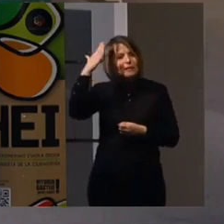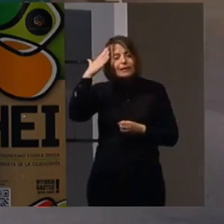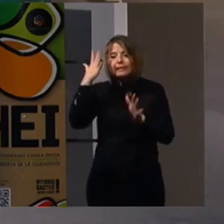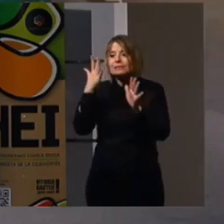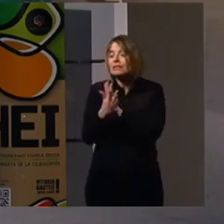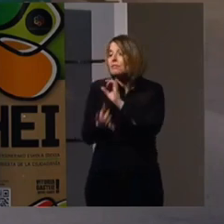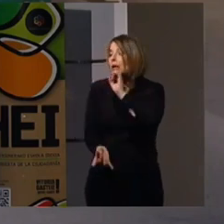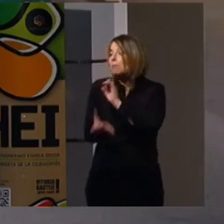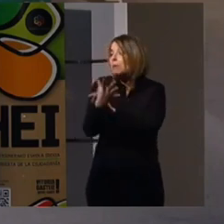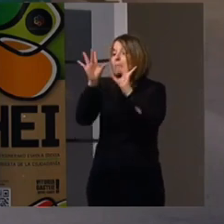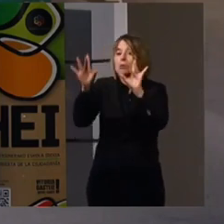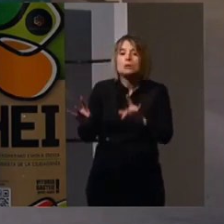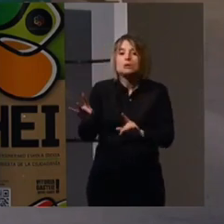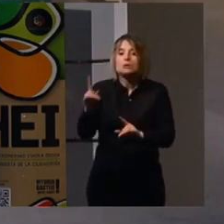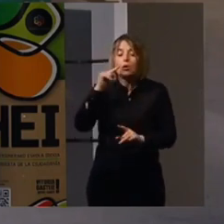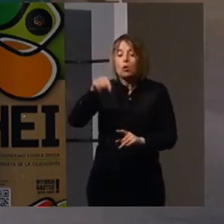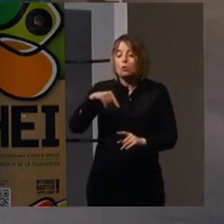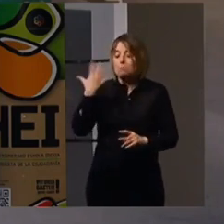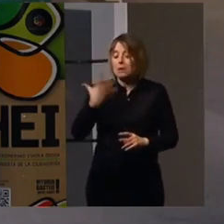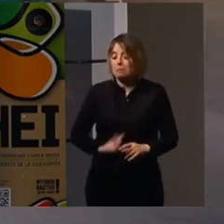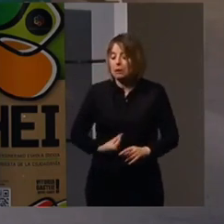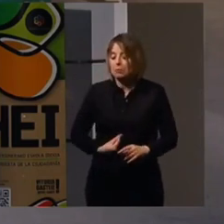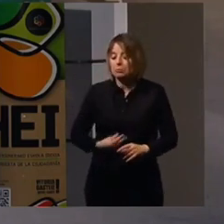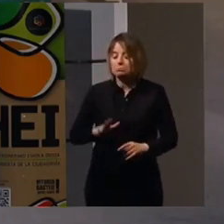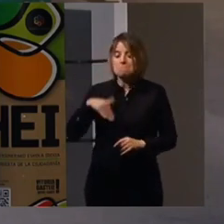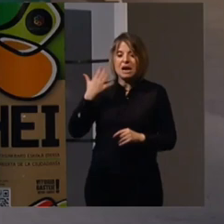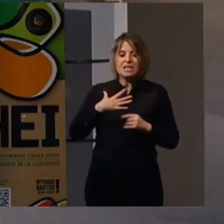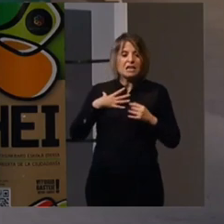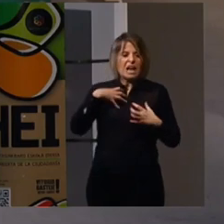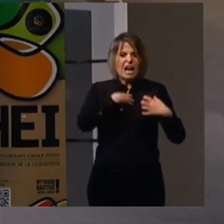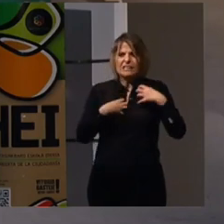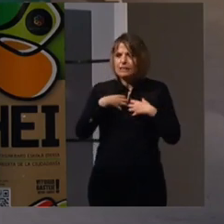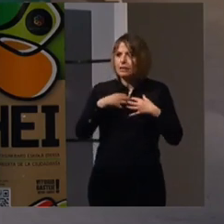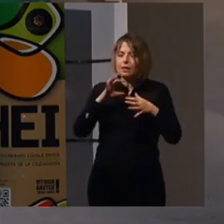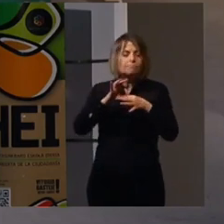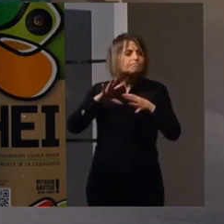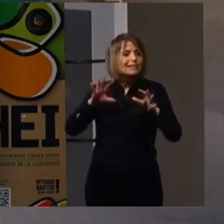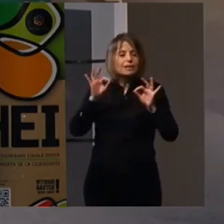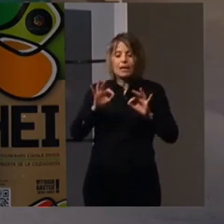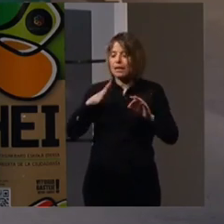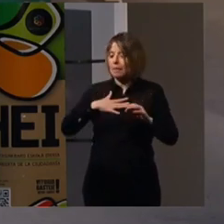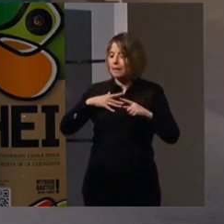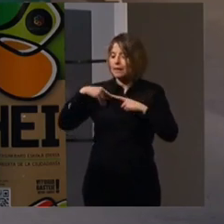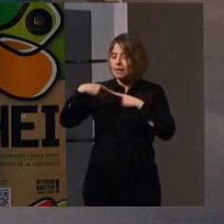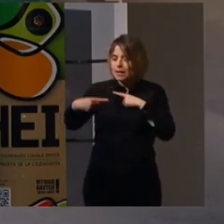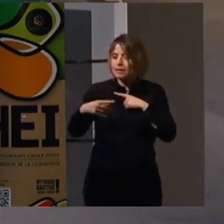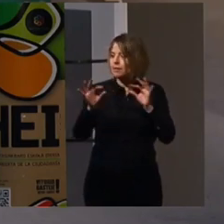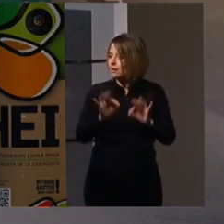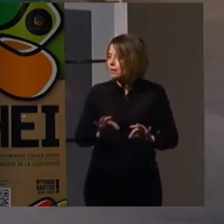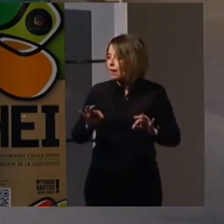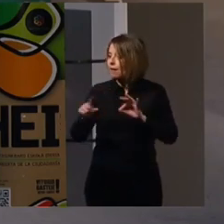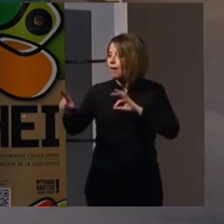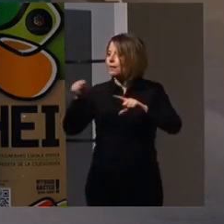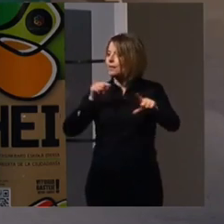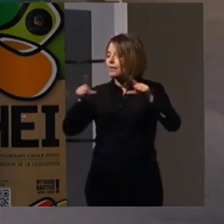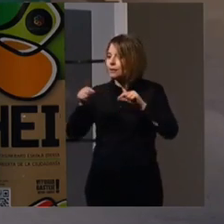pasa porque sí. En plan, de repente un día me deprimo, de repente un día tengo ansiedad y no tiene nada que ver con cómo es mi día a día, con cuáles son las